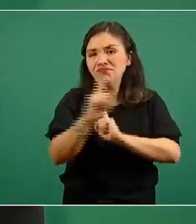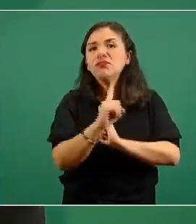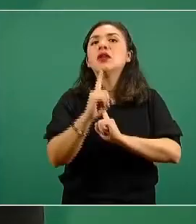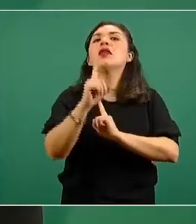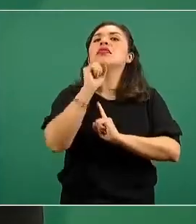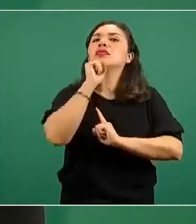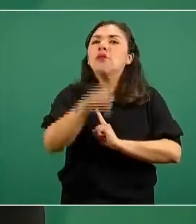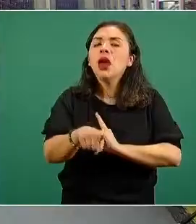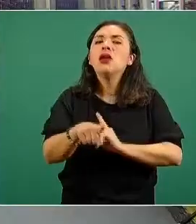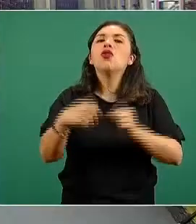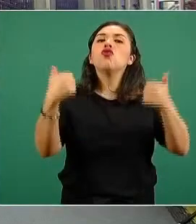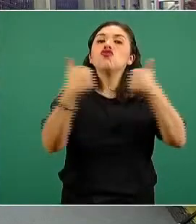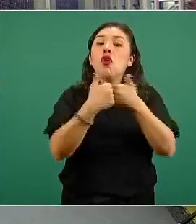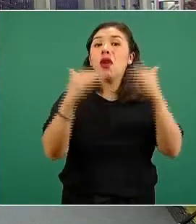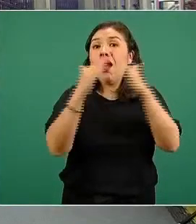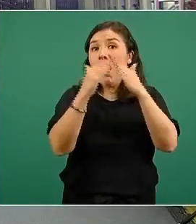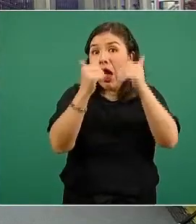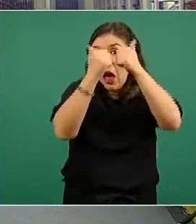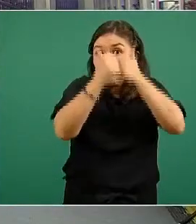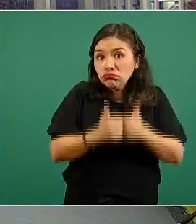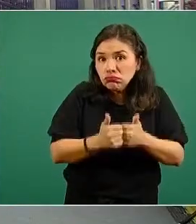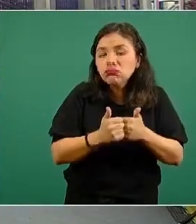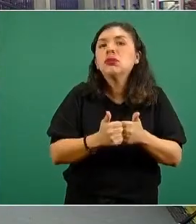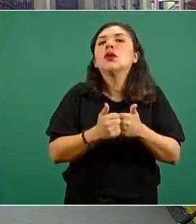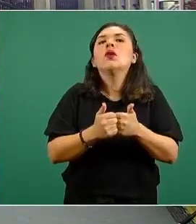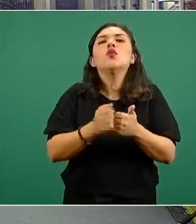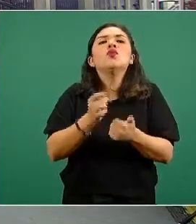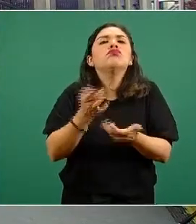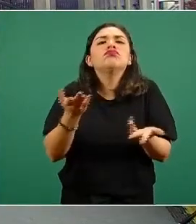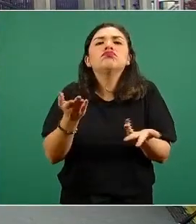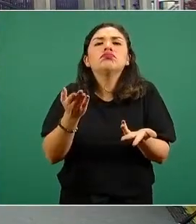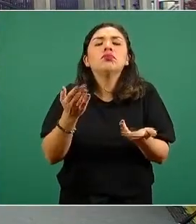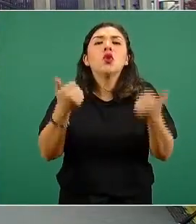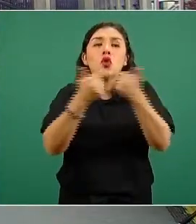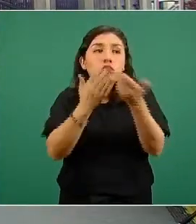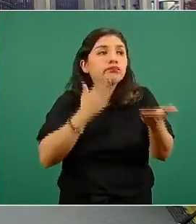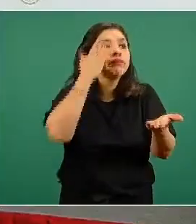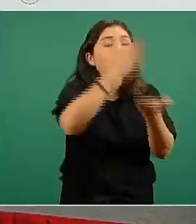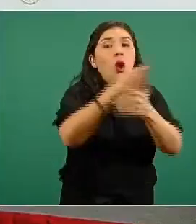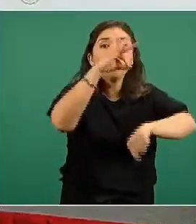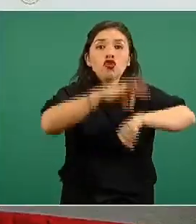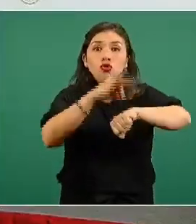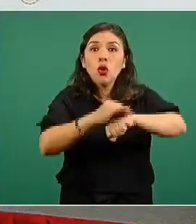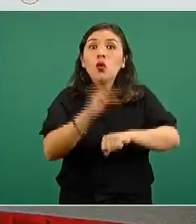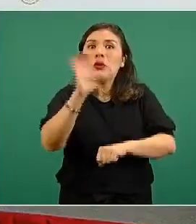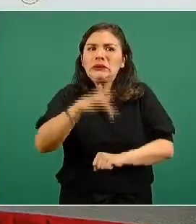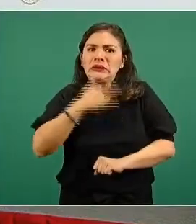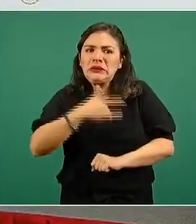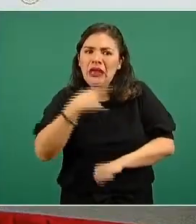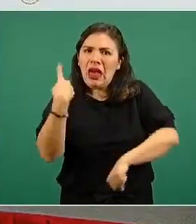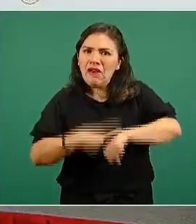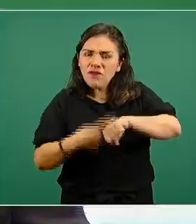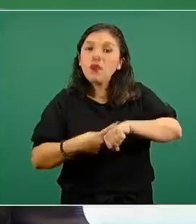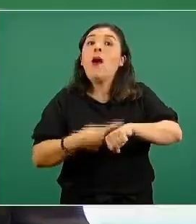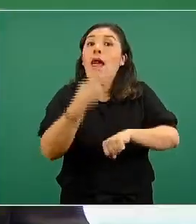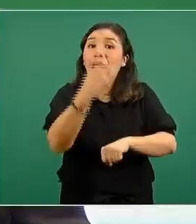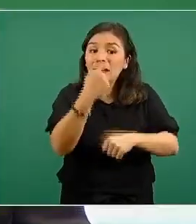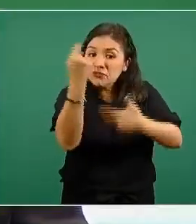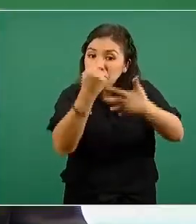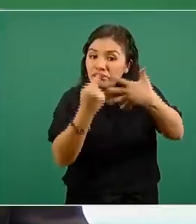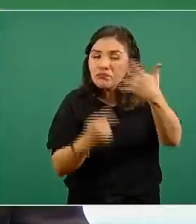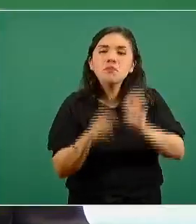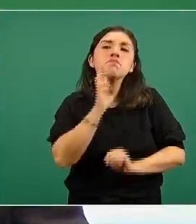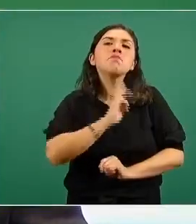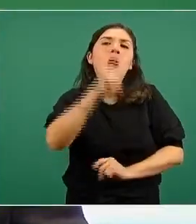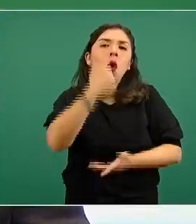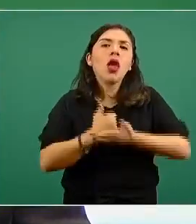y el quedarse en casa y asistir a atención médica cuando estamos enfermos son las mejores